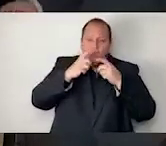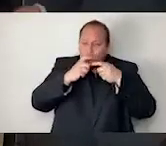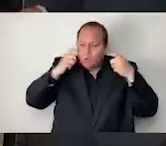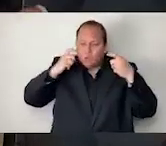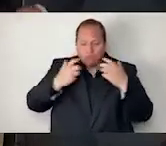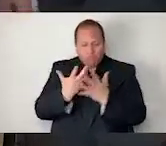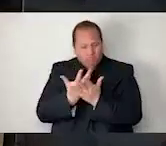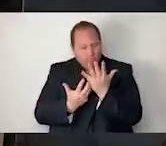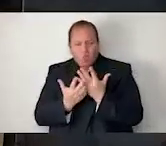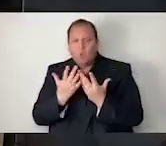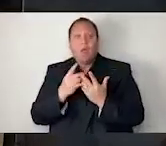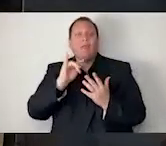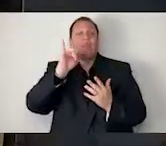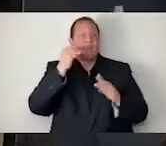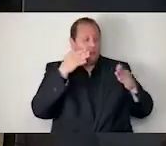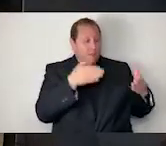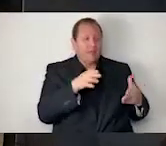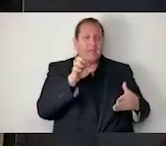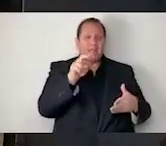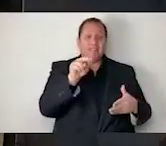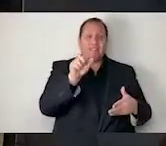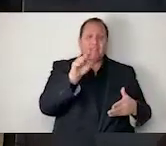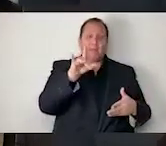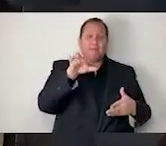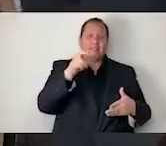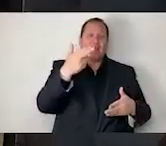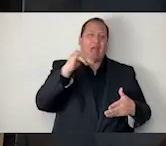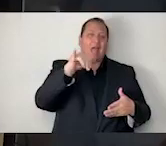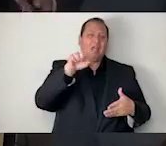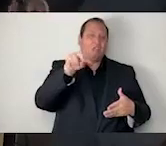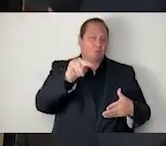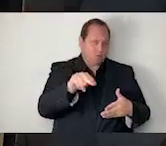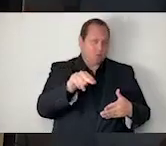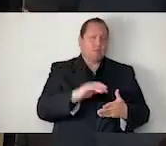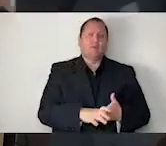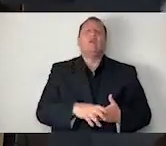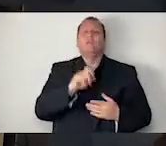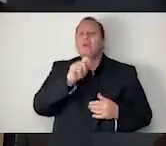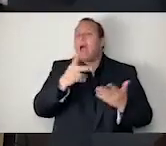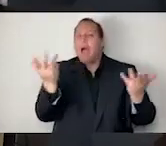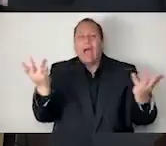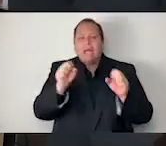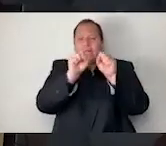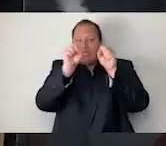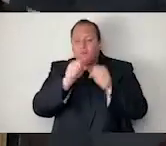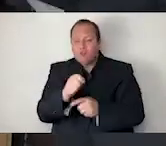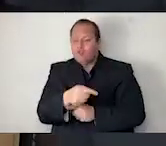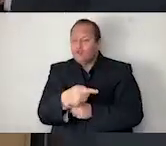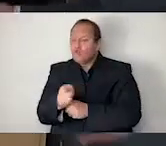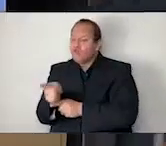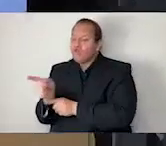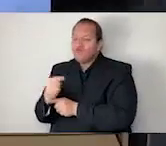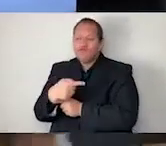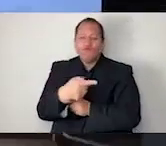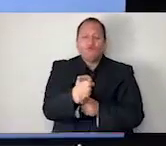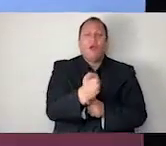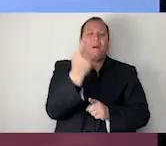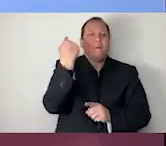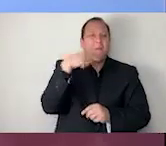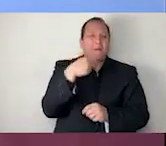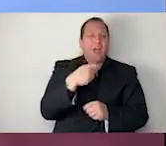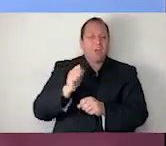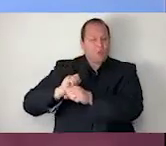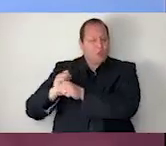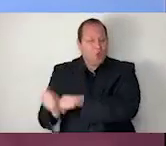ensambles hay son fabrican sistemas de irrigación para campos de golf así lo consideran